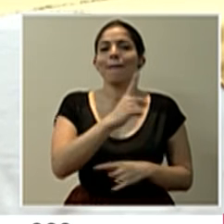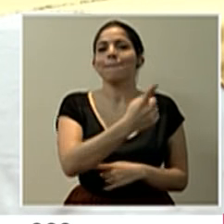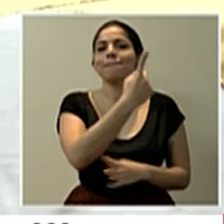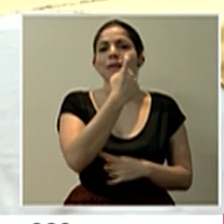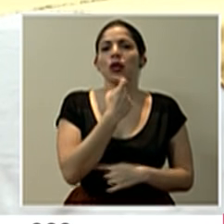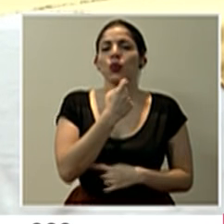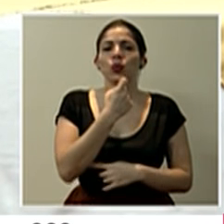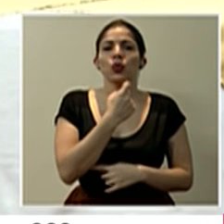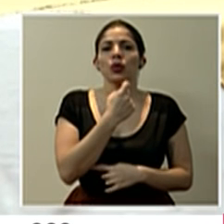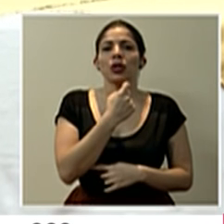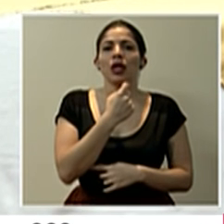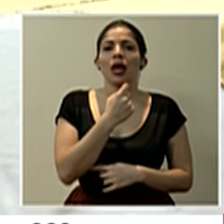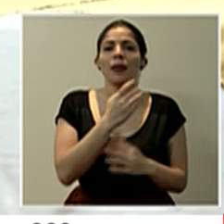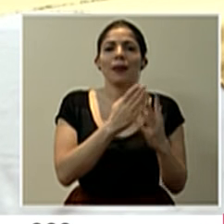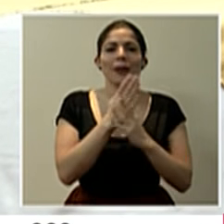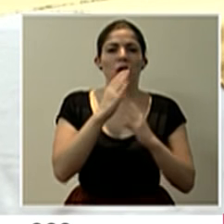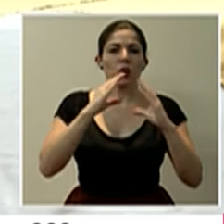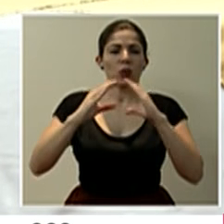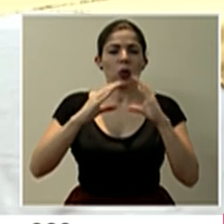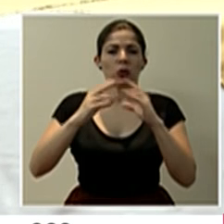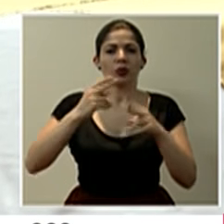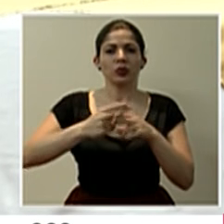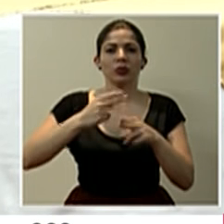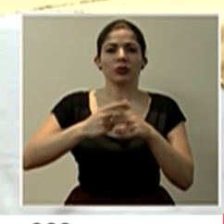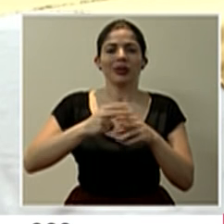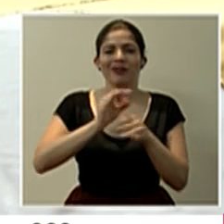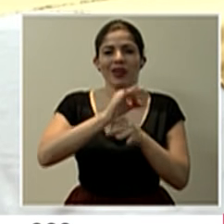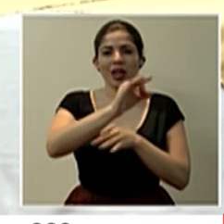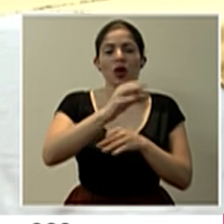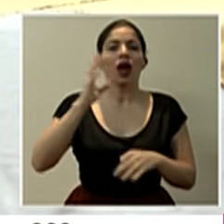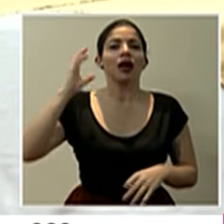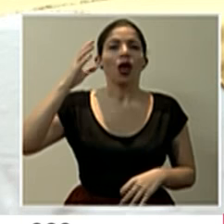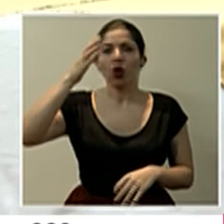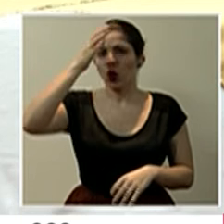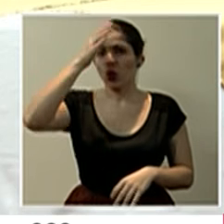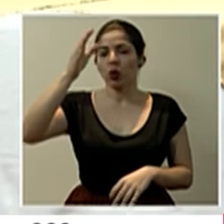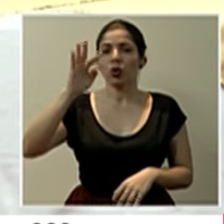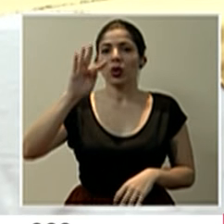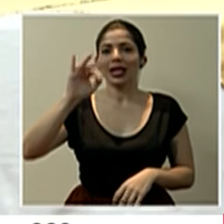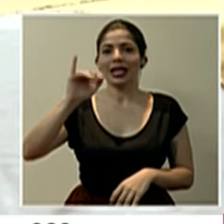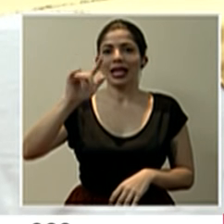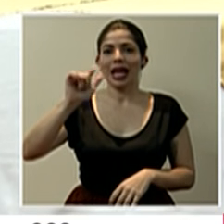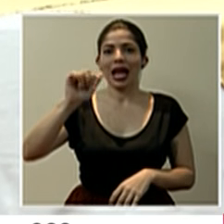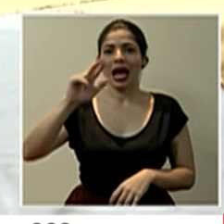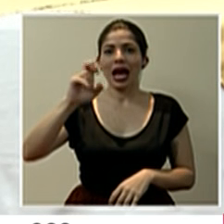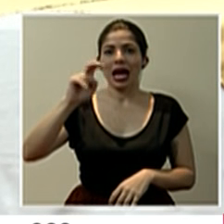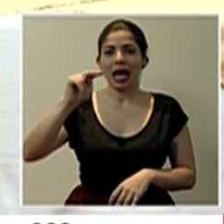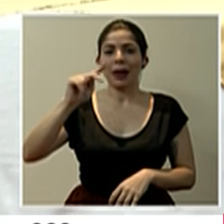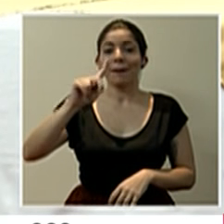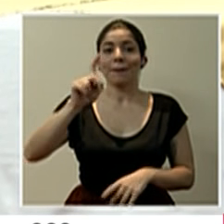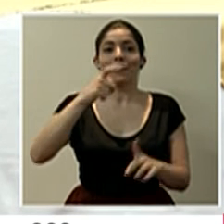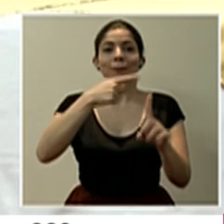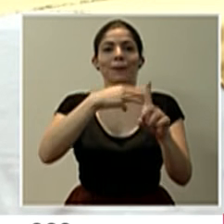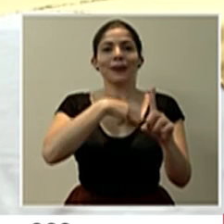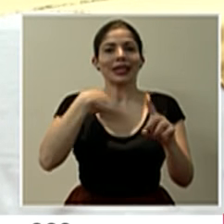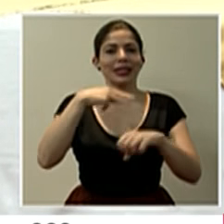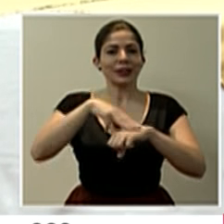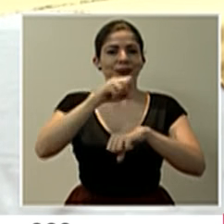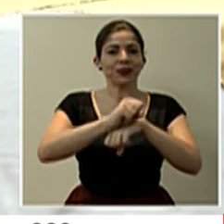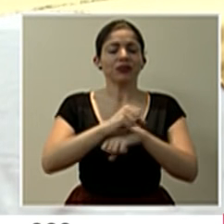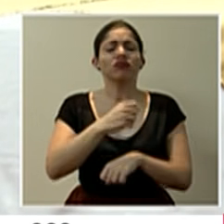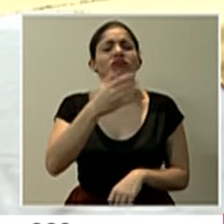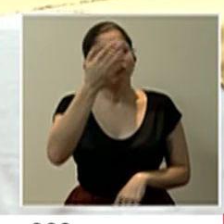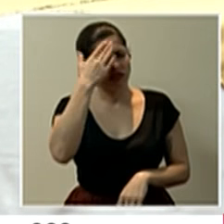pregunta del medio regional Radio Cultural Tilarán, que va dirigida al ministro Soto. Sabemos que en